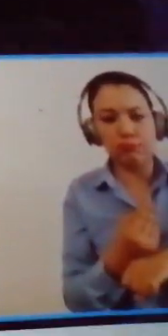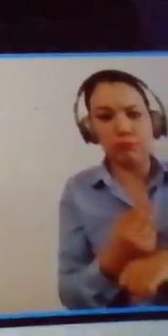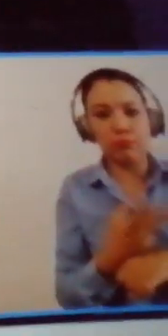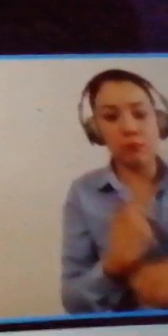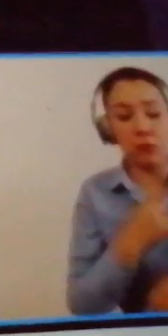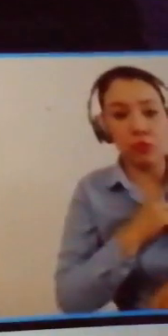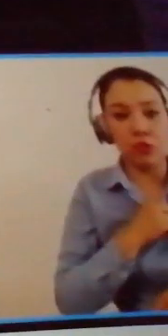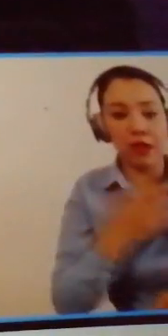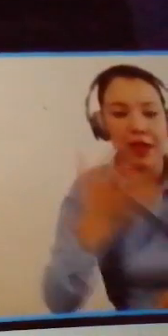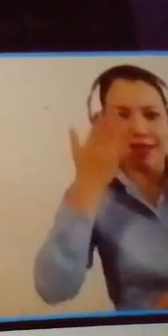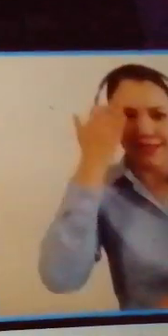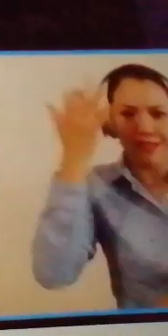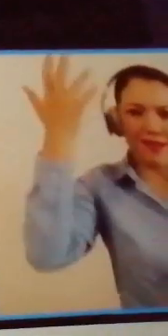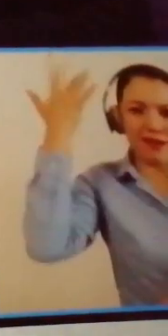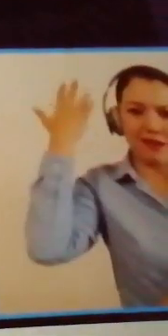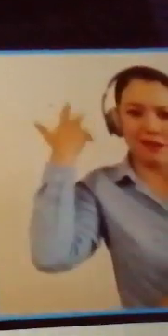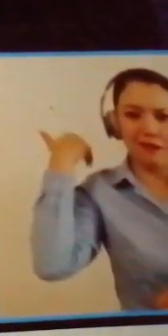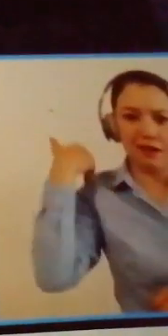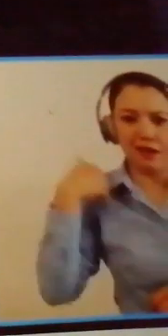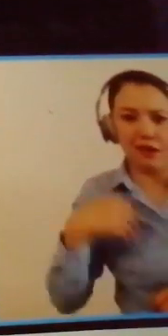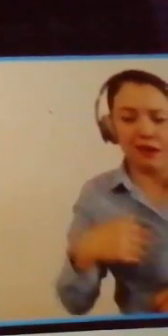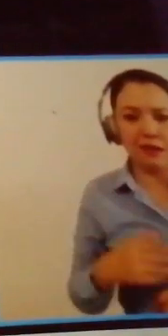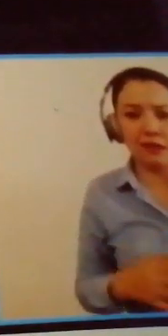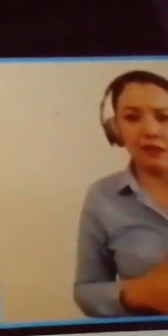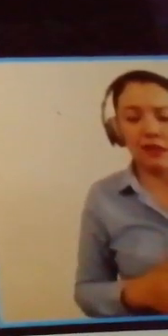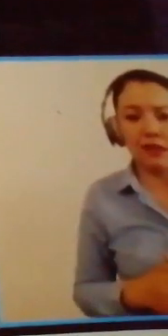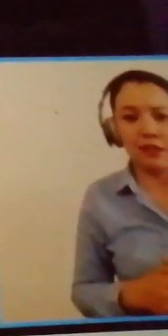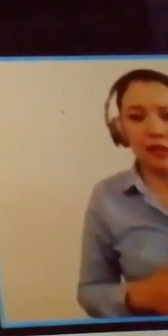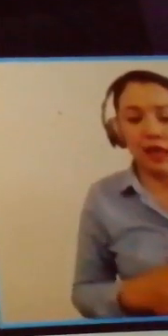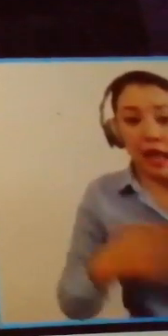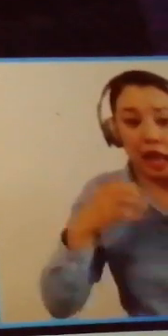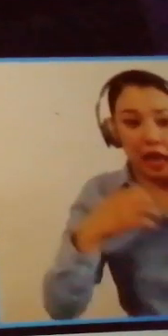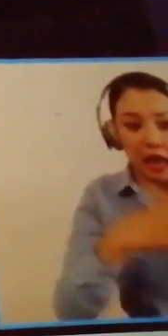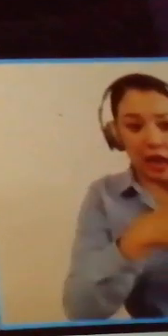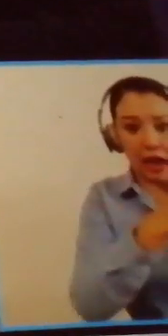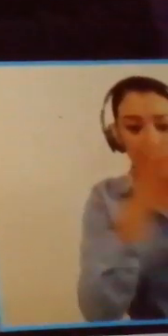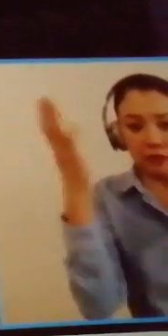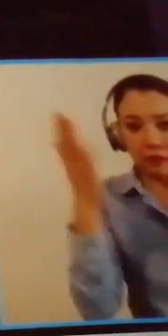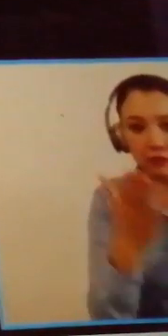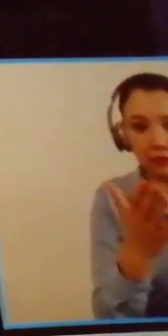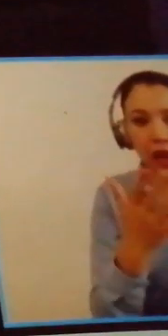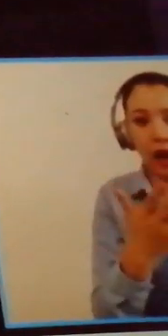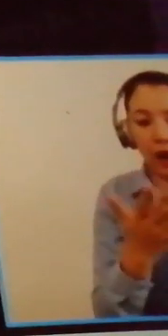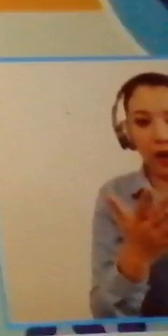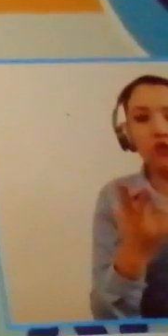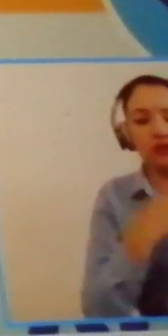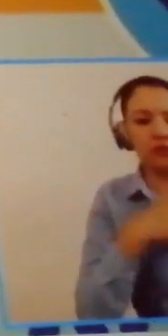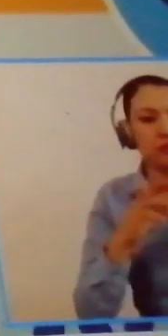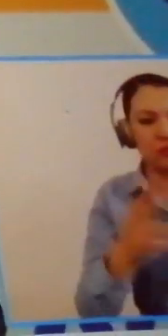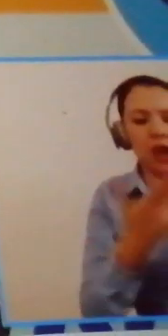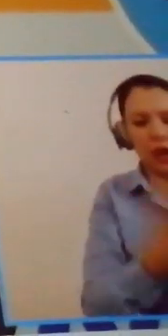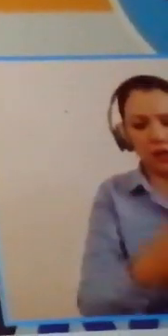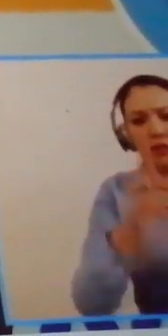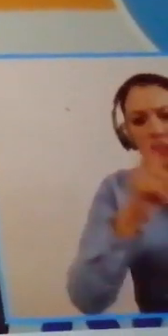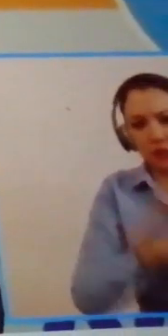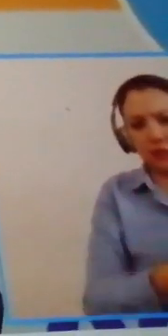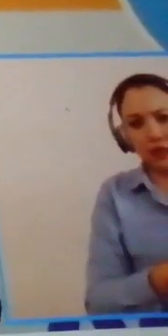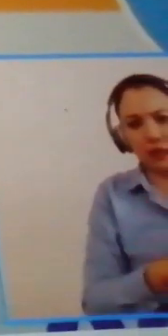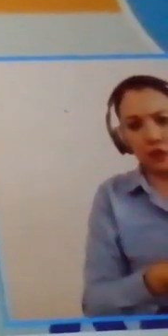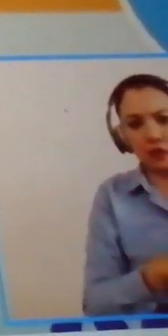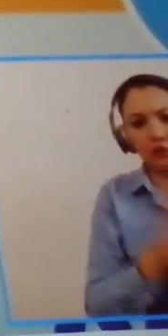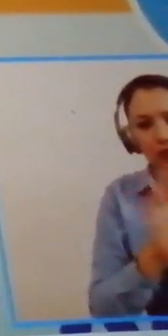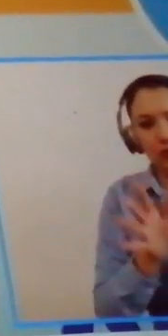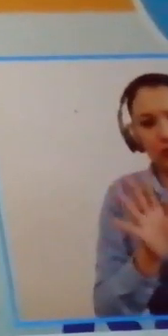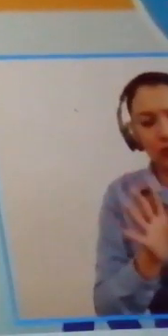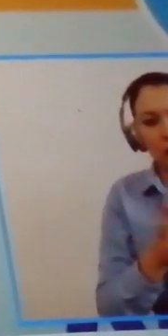los desafíos que nos planteó la pandemia, apostar en el sistema de salud y declarar al 2020 como el año de